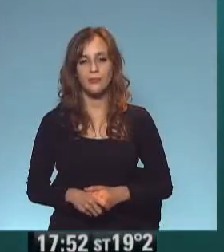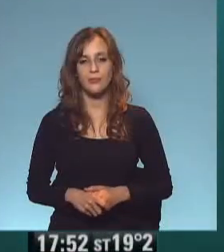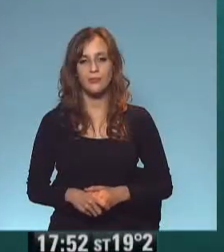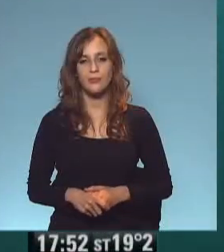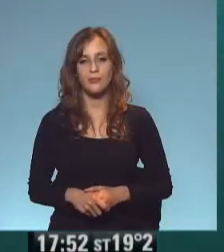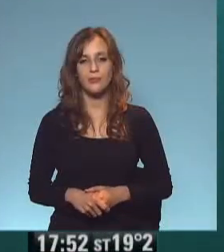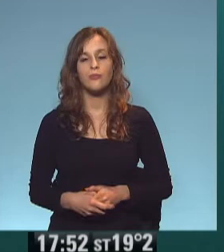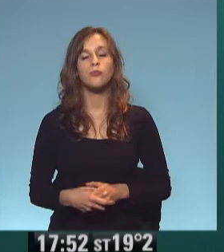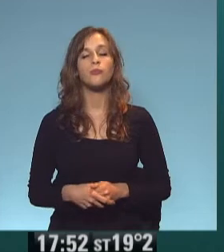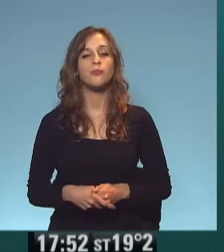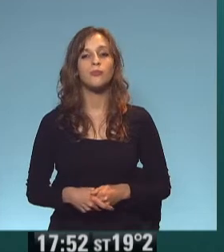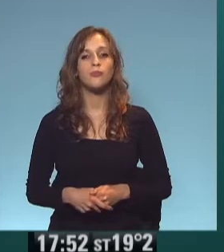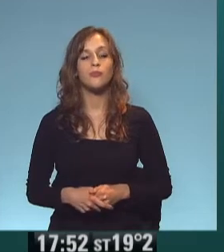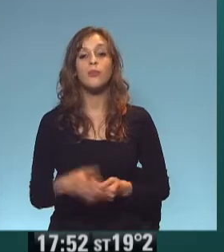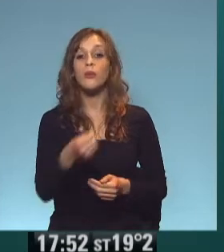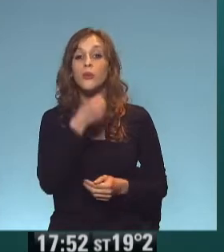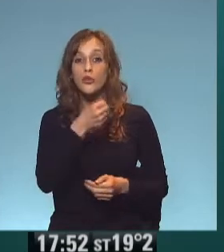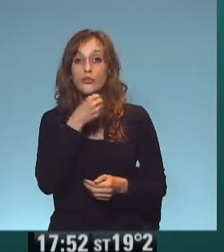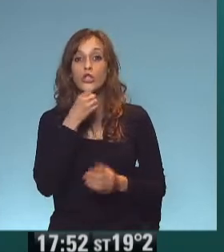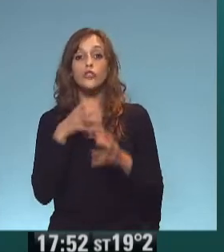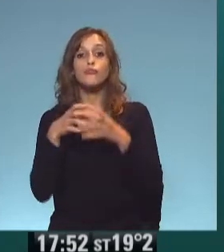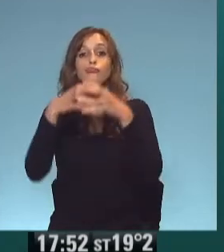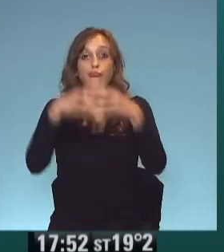Hidrófonos los ponemos para ver si podemos escuchar los